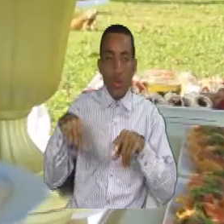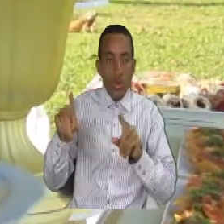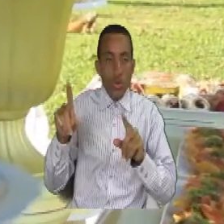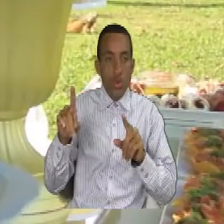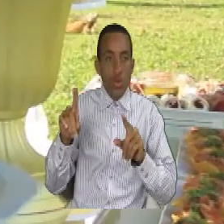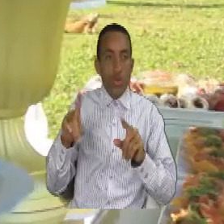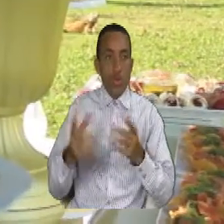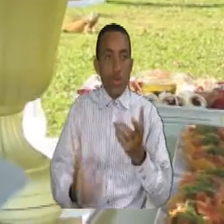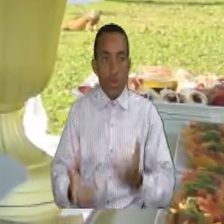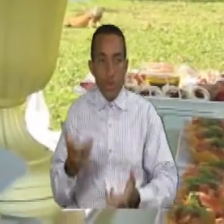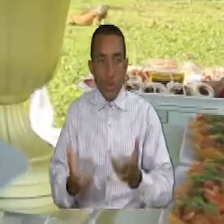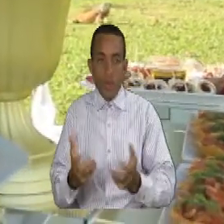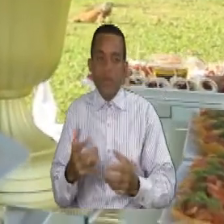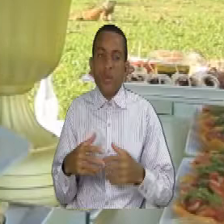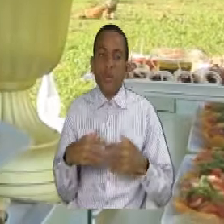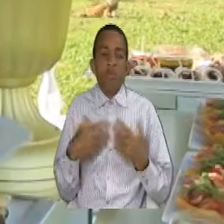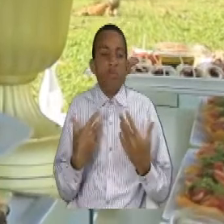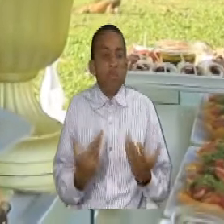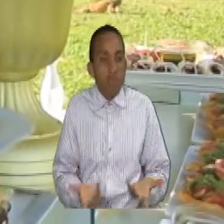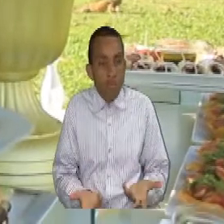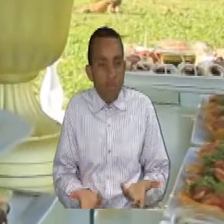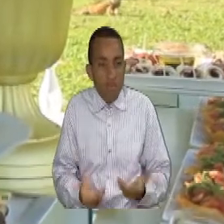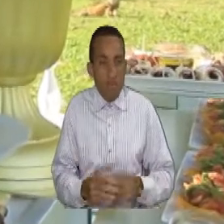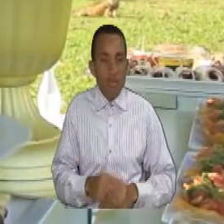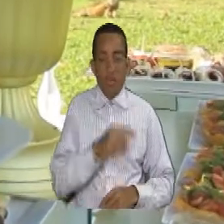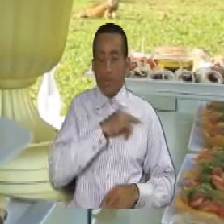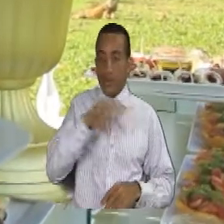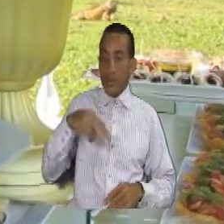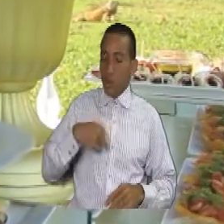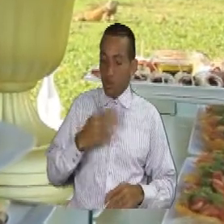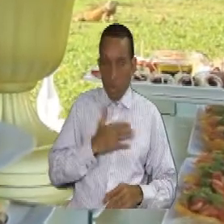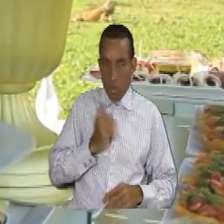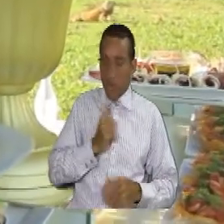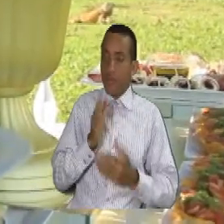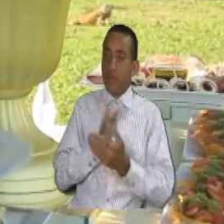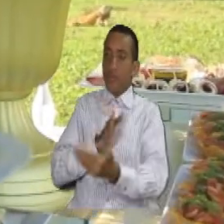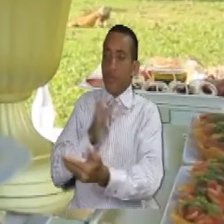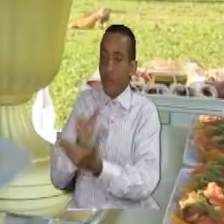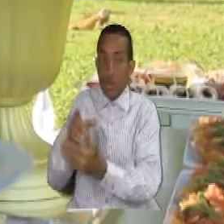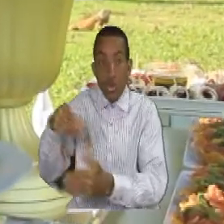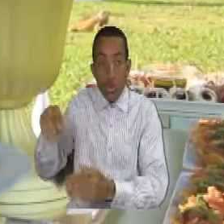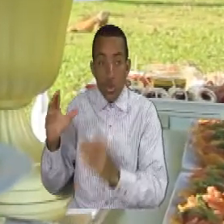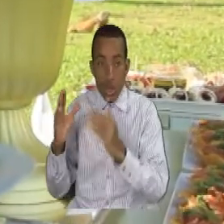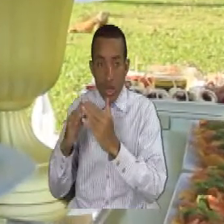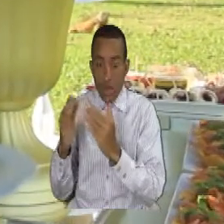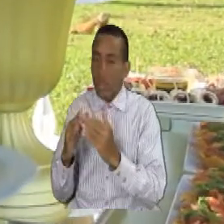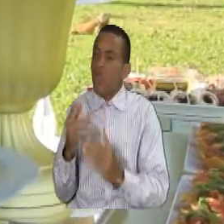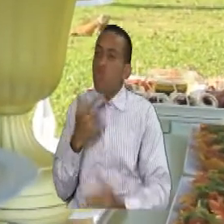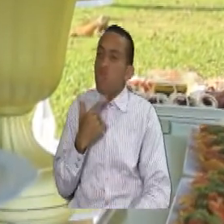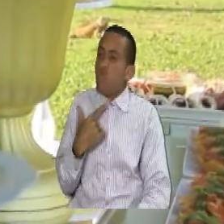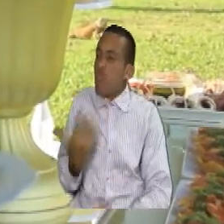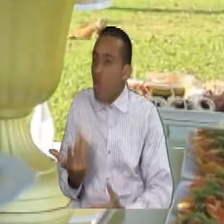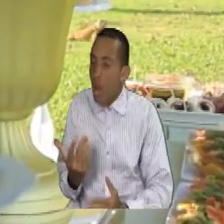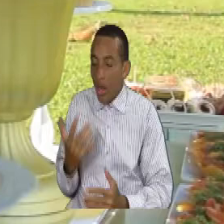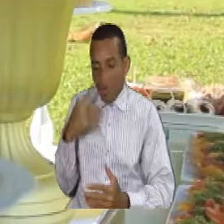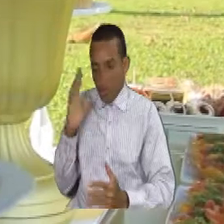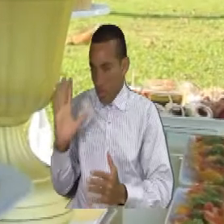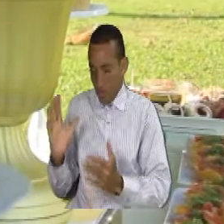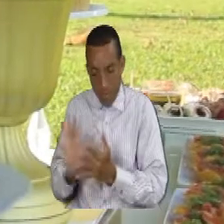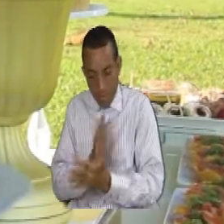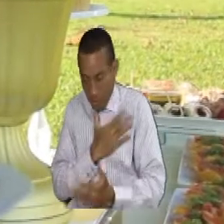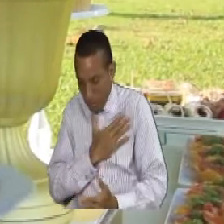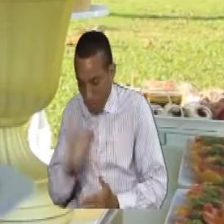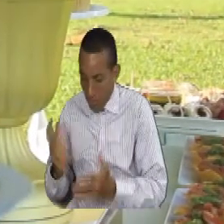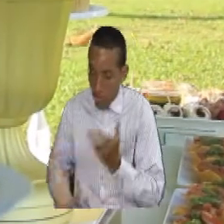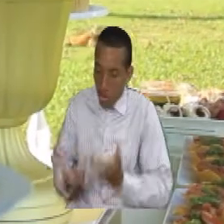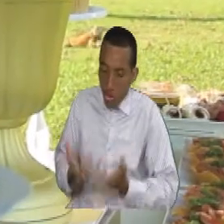cocinero a tu cocina consiste en nosotros mismos ir hasta tu casa, preparar lo que más te gusta, sin necesidad de que ustedes estén